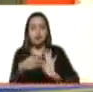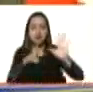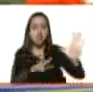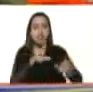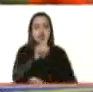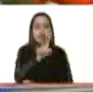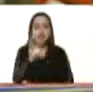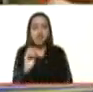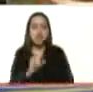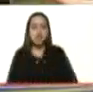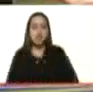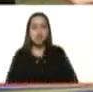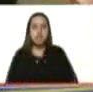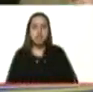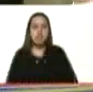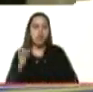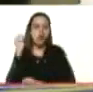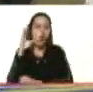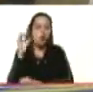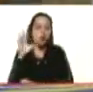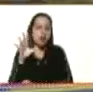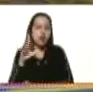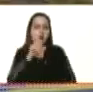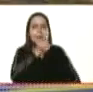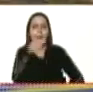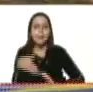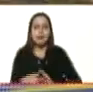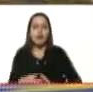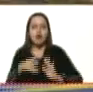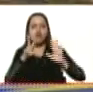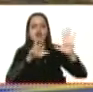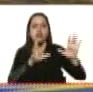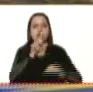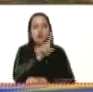del Congreso de 1811,